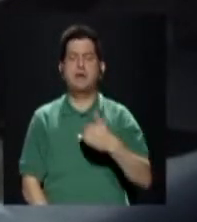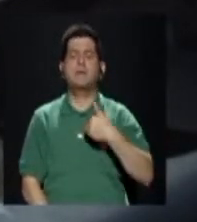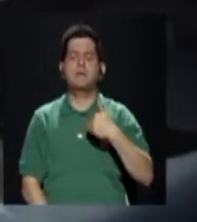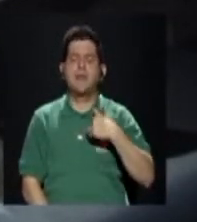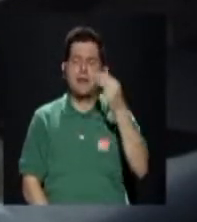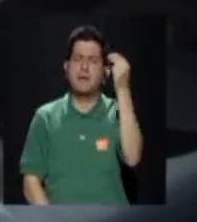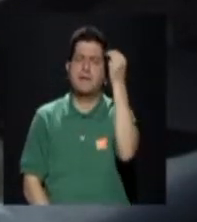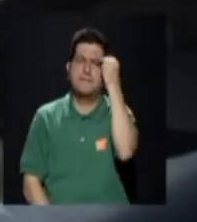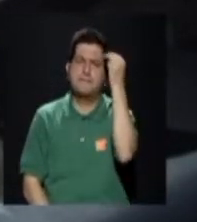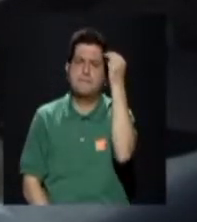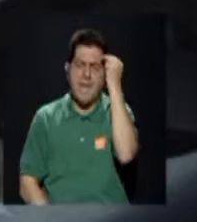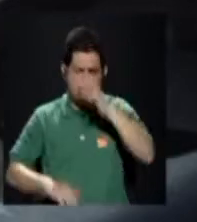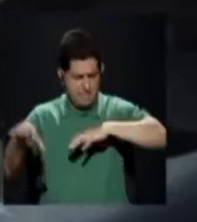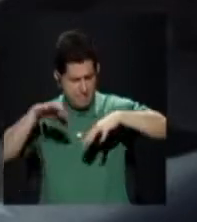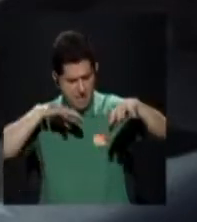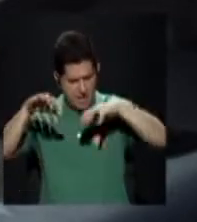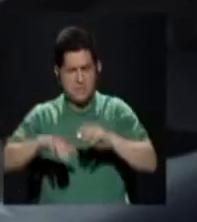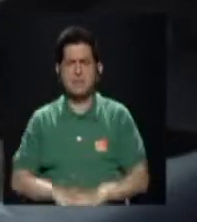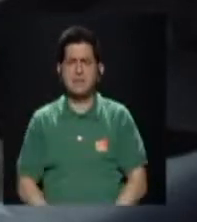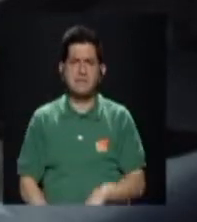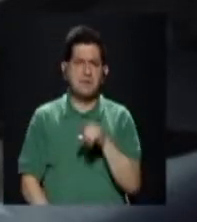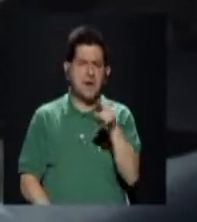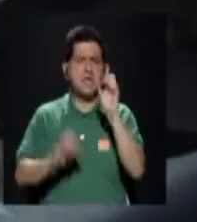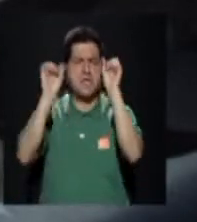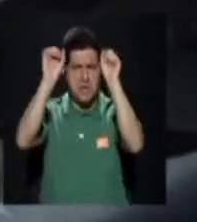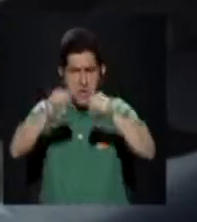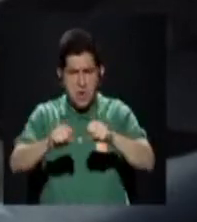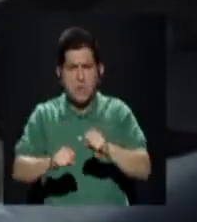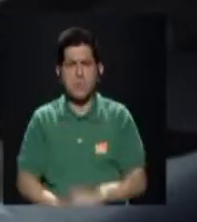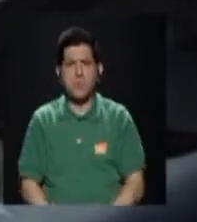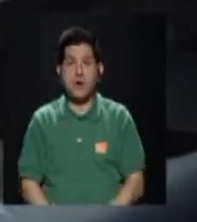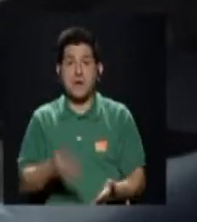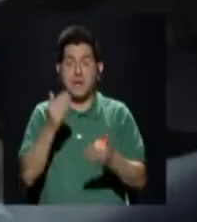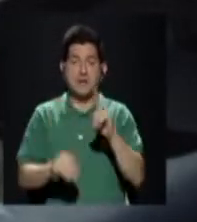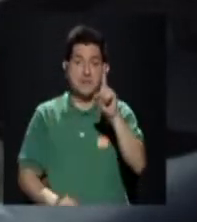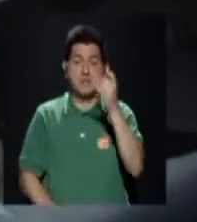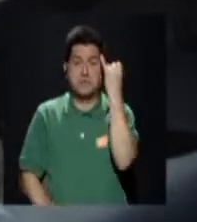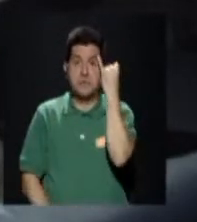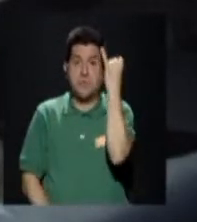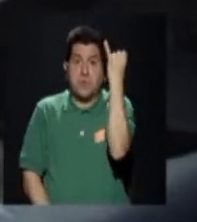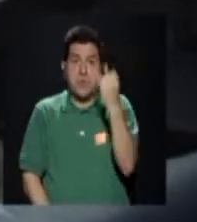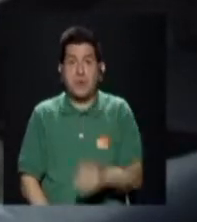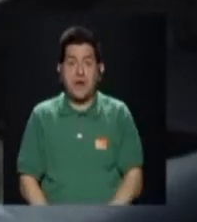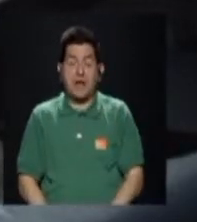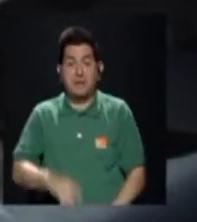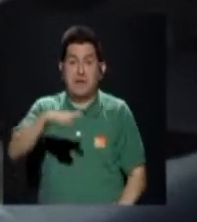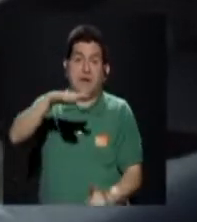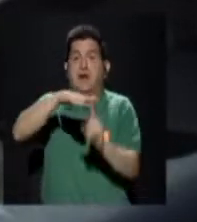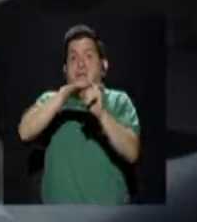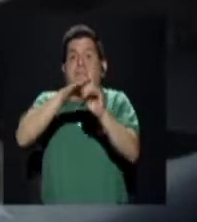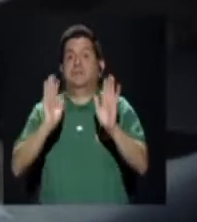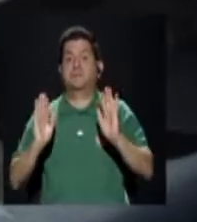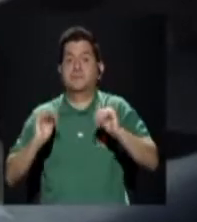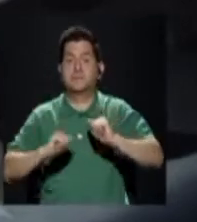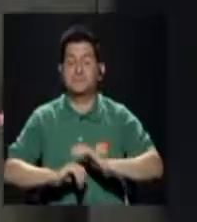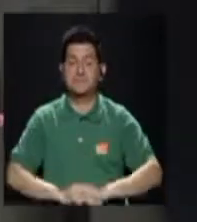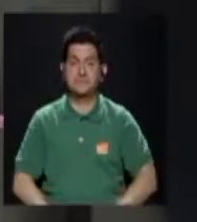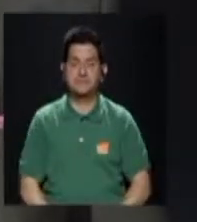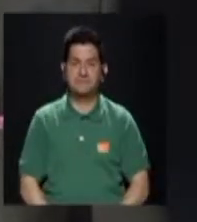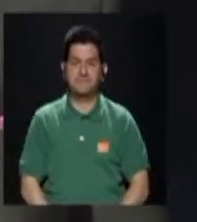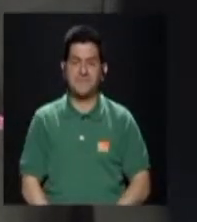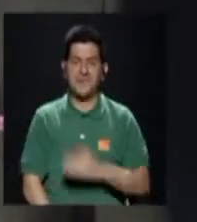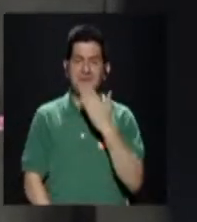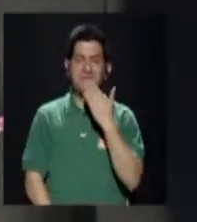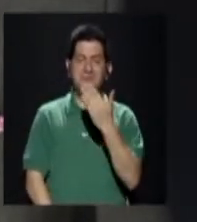muy activa, y por ahí nos sale con domingo 7 o domingo 8 o domingo 25, ¿no? Pues